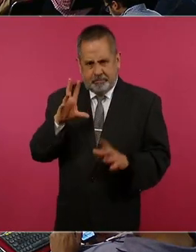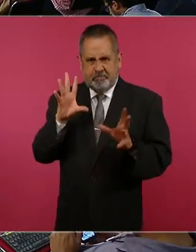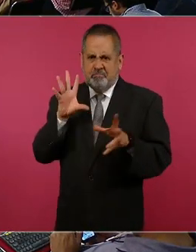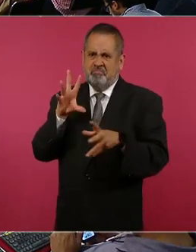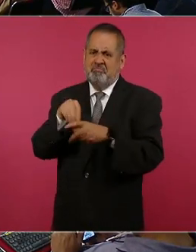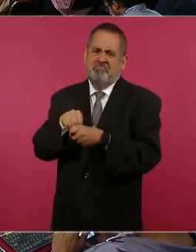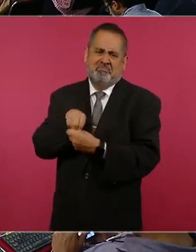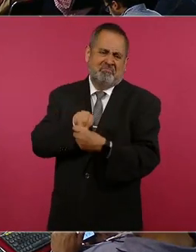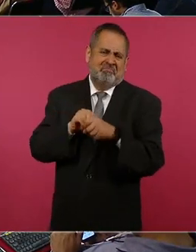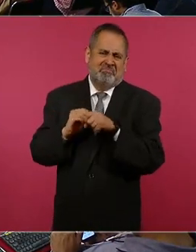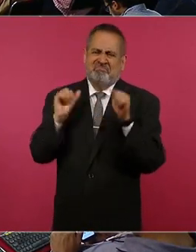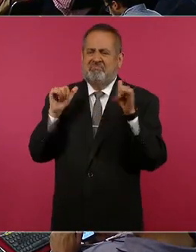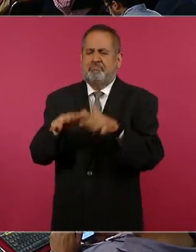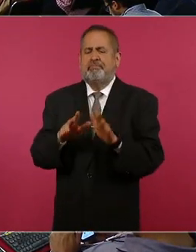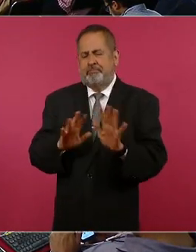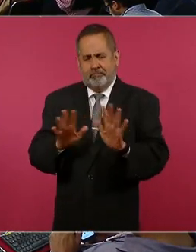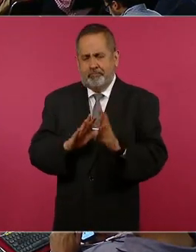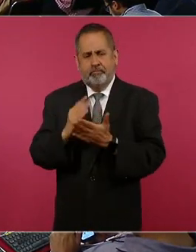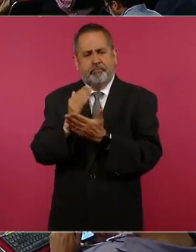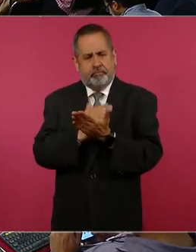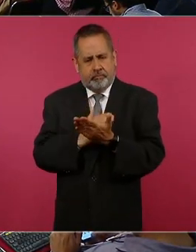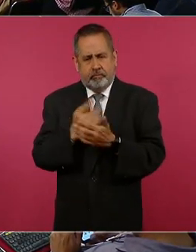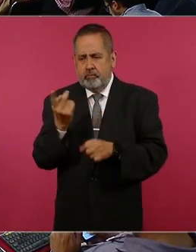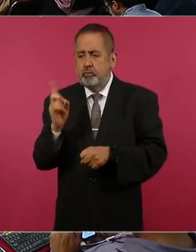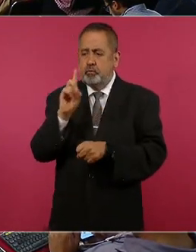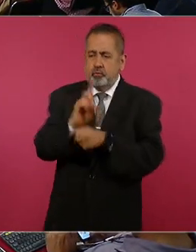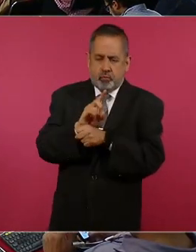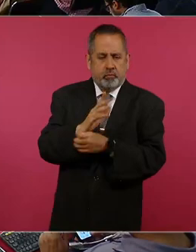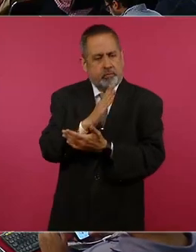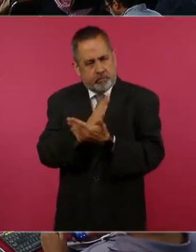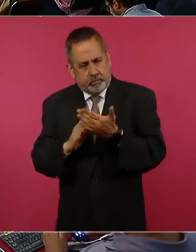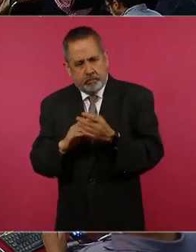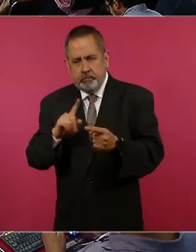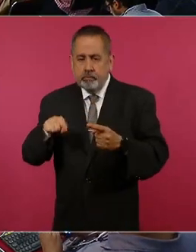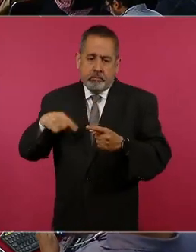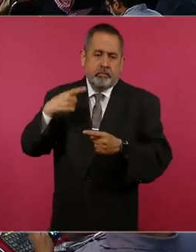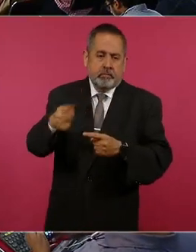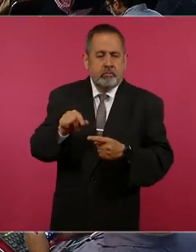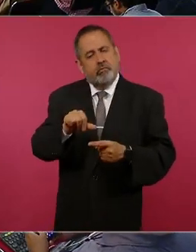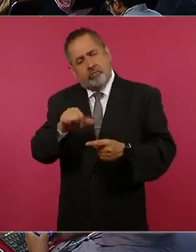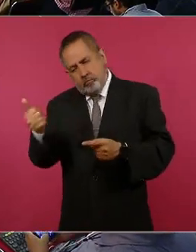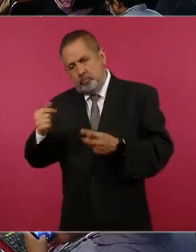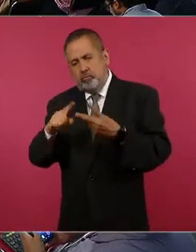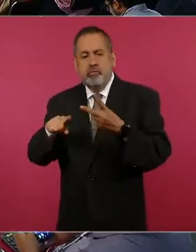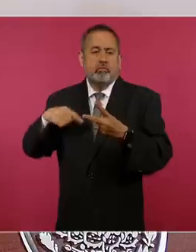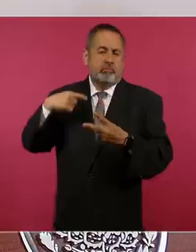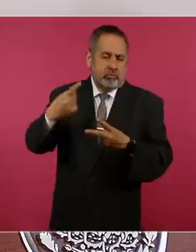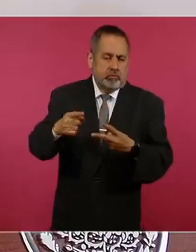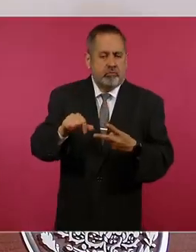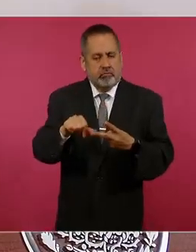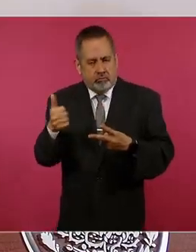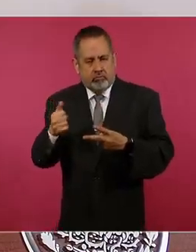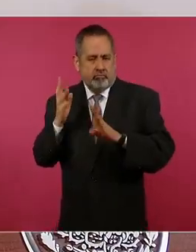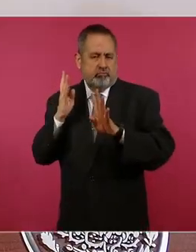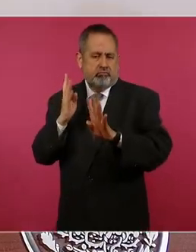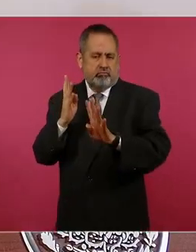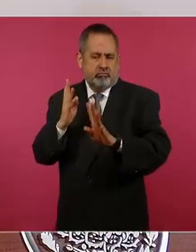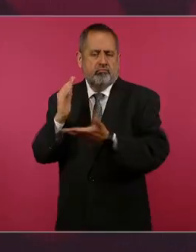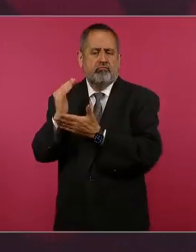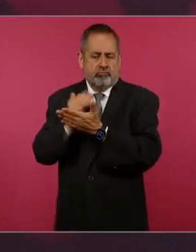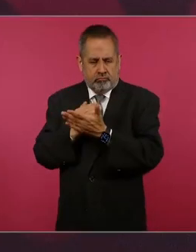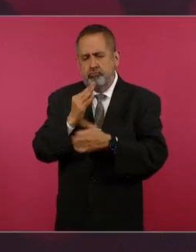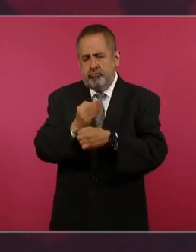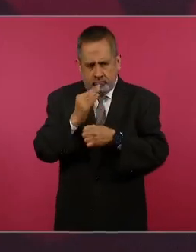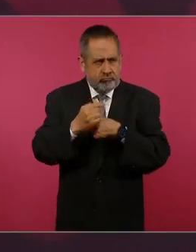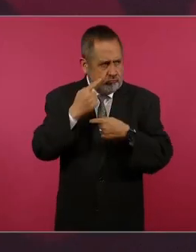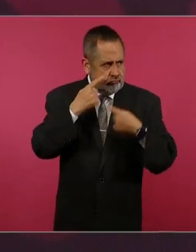un día. Entonces, se satura la sucursal, eso se está viendo.